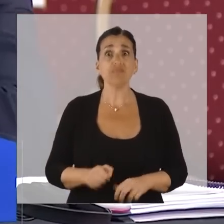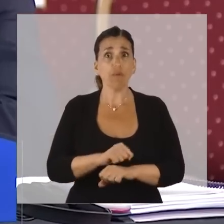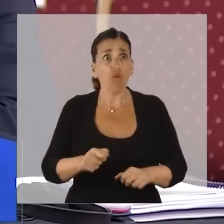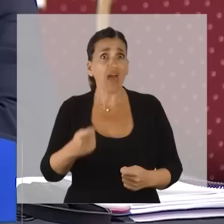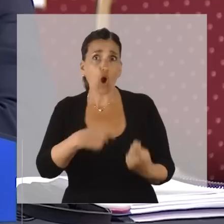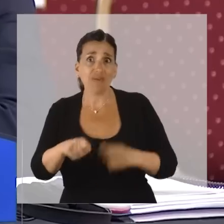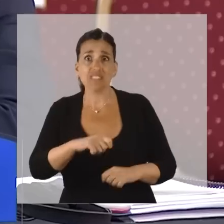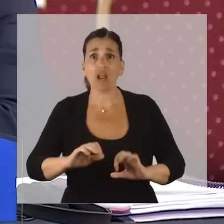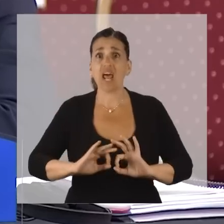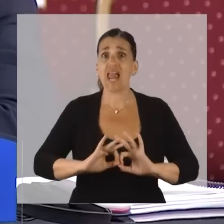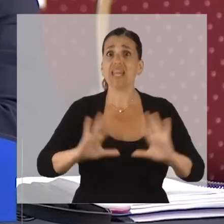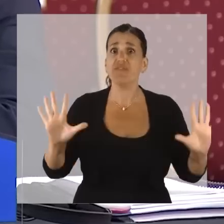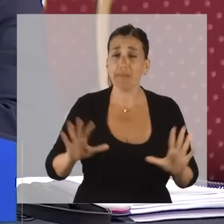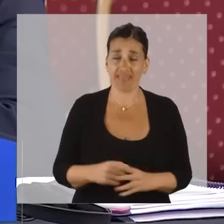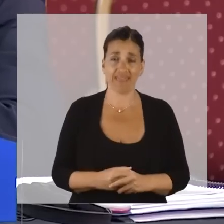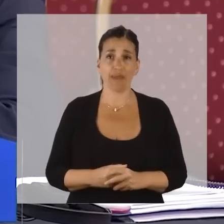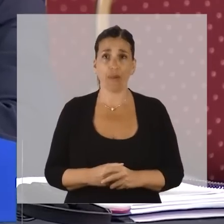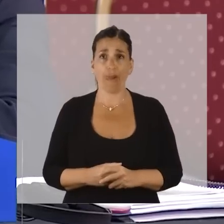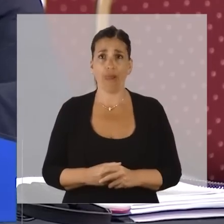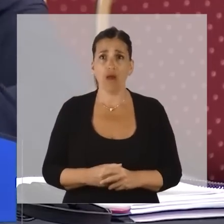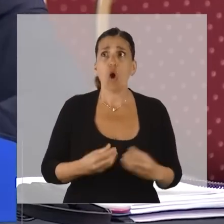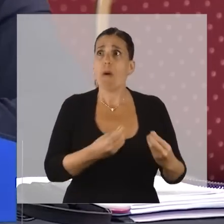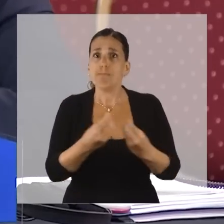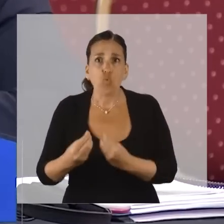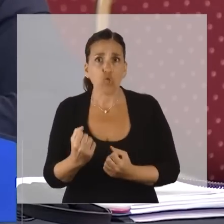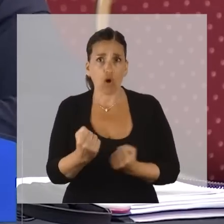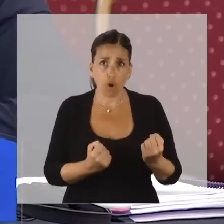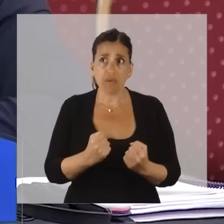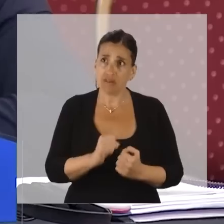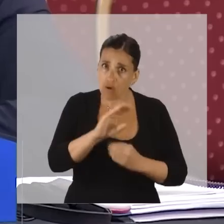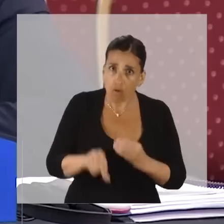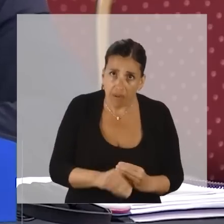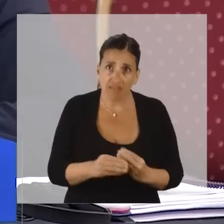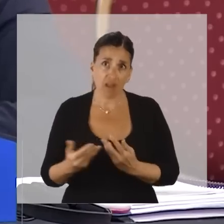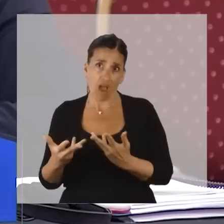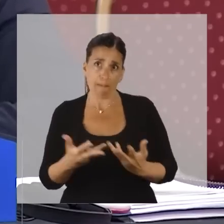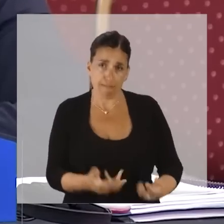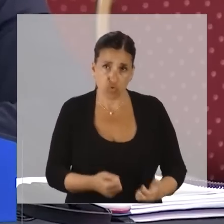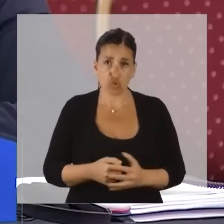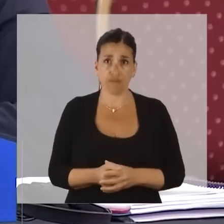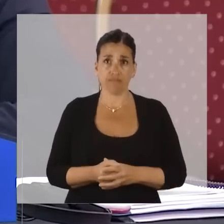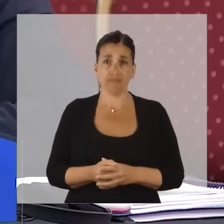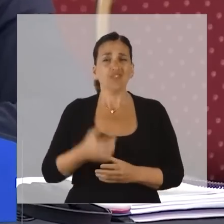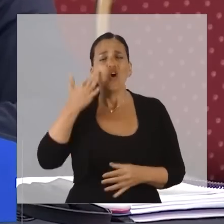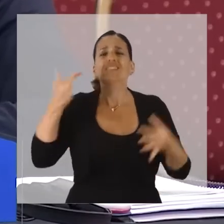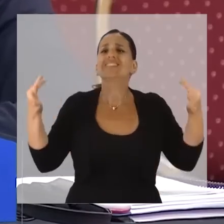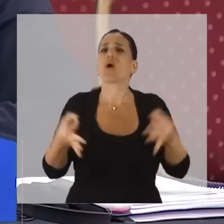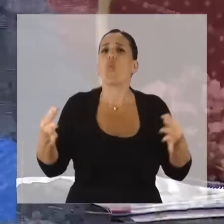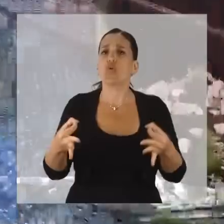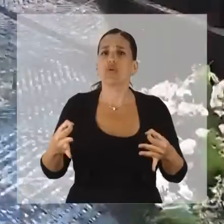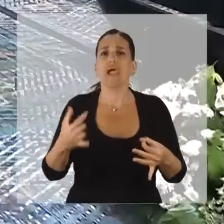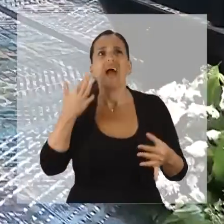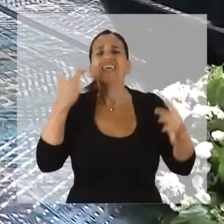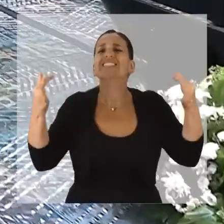de comerciar libremente muchas de nuestras economías son complementarias y estoy